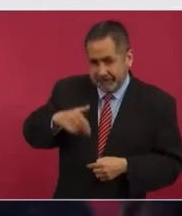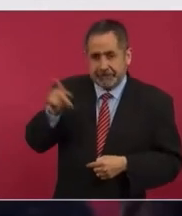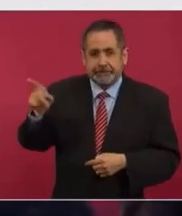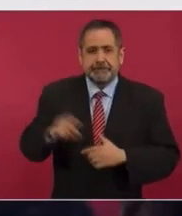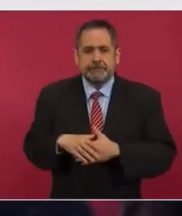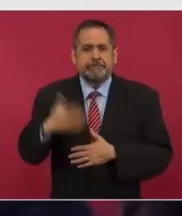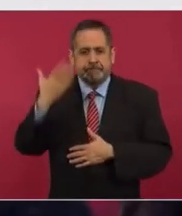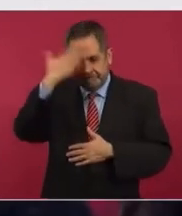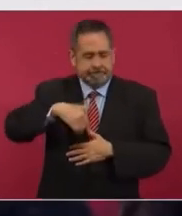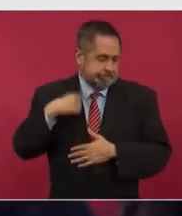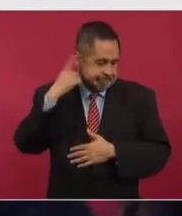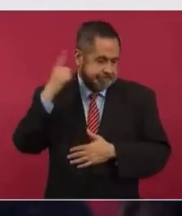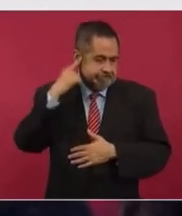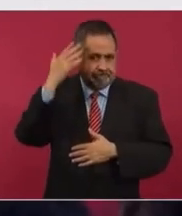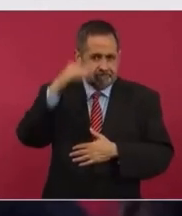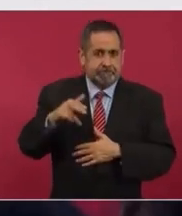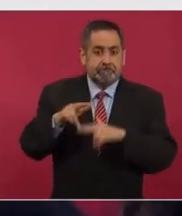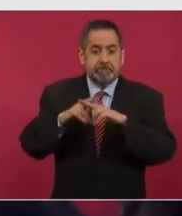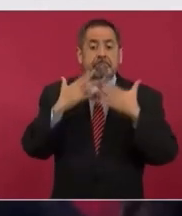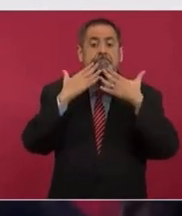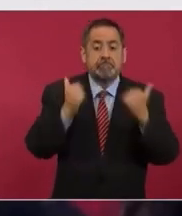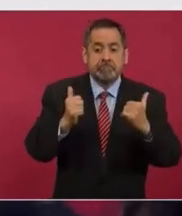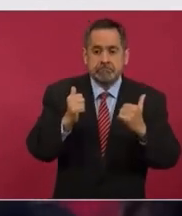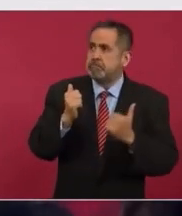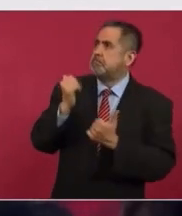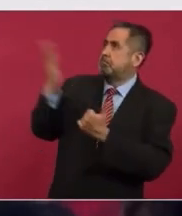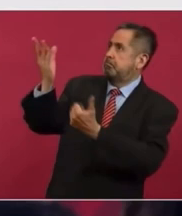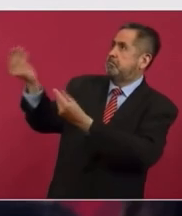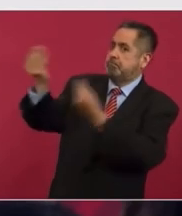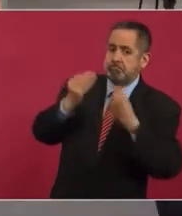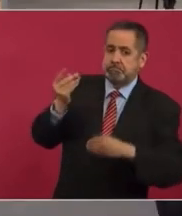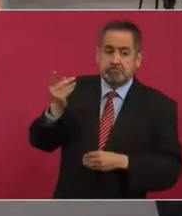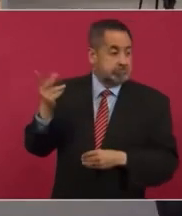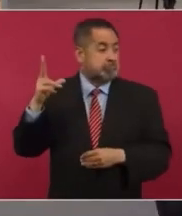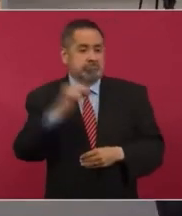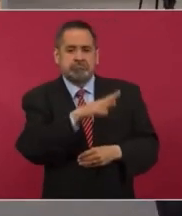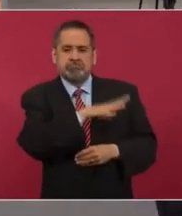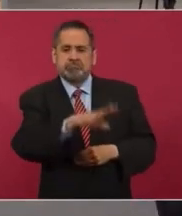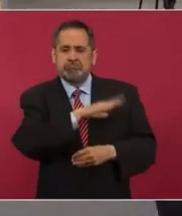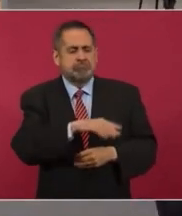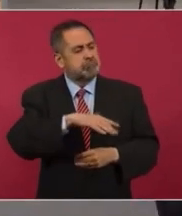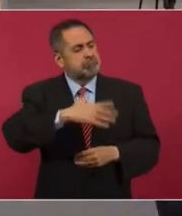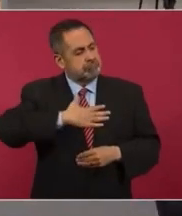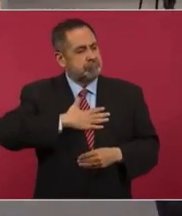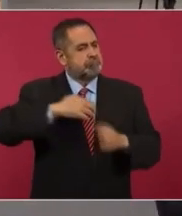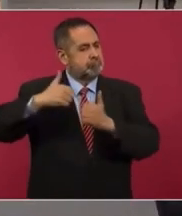He sabido que ni el propio Maximiliano de Habsburgo logró que el penacho de